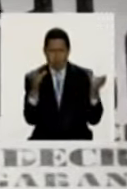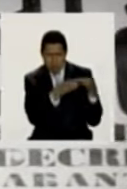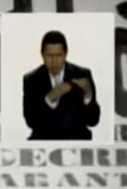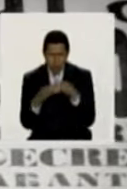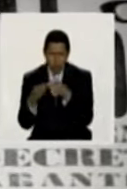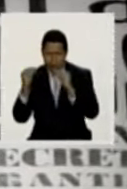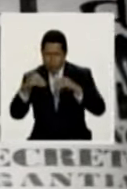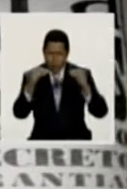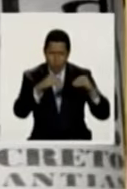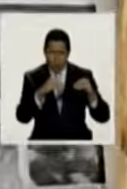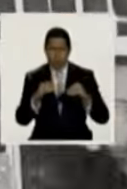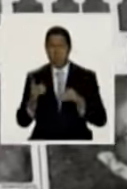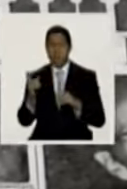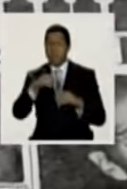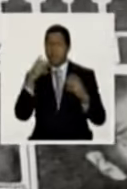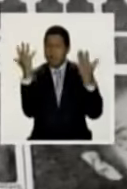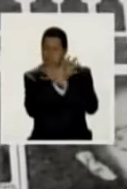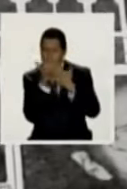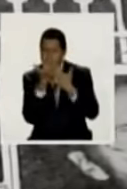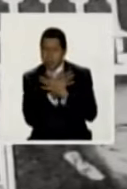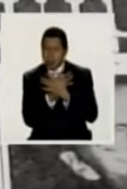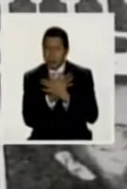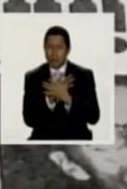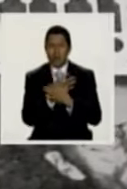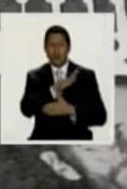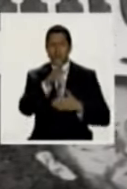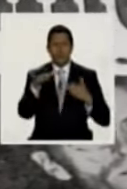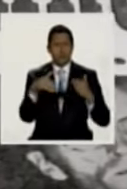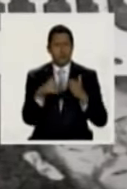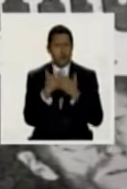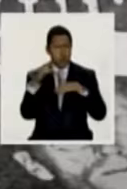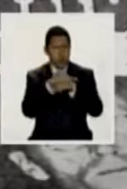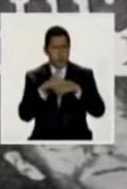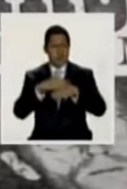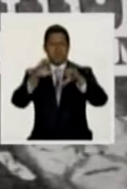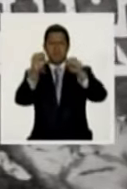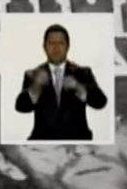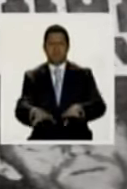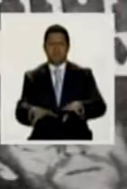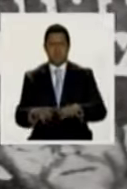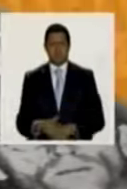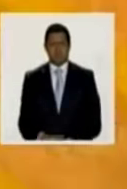reuniones de acuerdos y más confusión cuando todos sus ministros renunciaron.